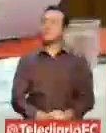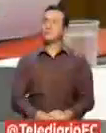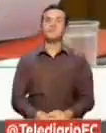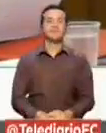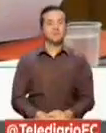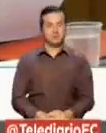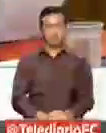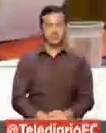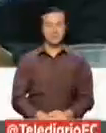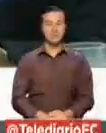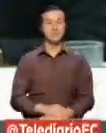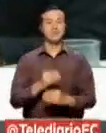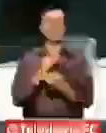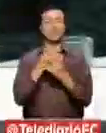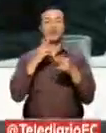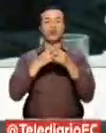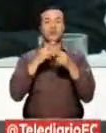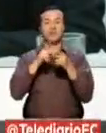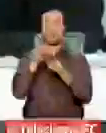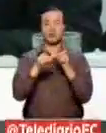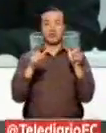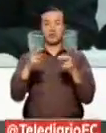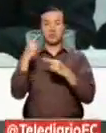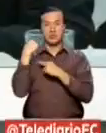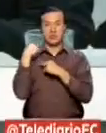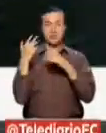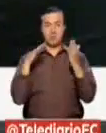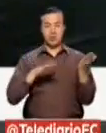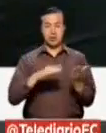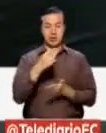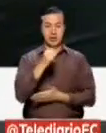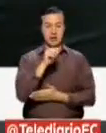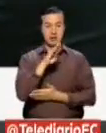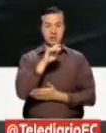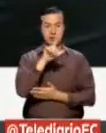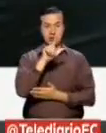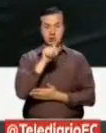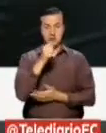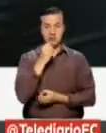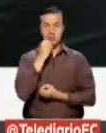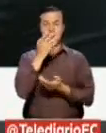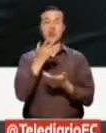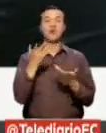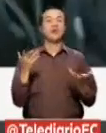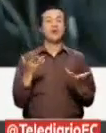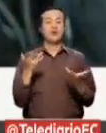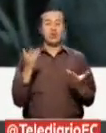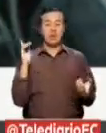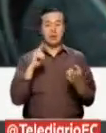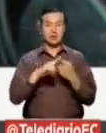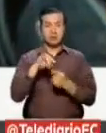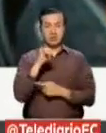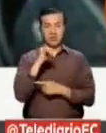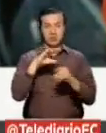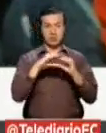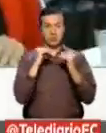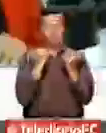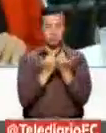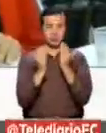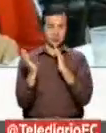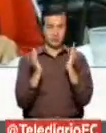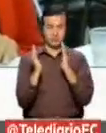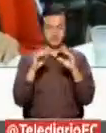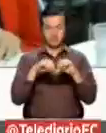Las conclusiones finales y los nombres de los responsables del asesinato de Jorge Gabela se darían a conocer hasta el jueves en la Comisión Ocasional